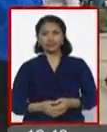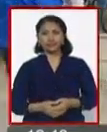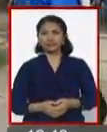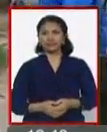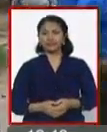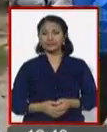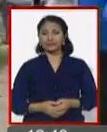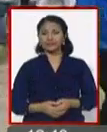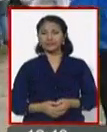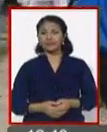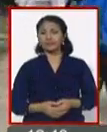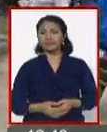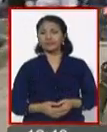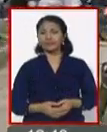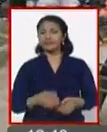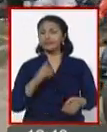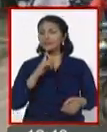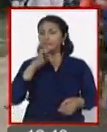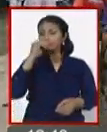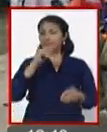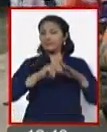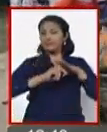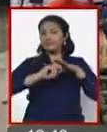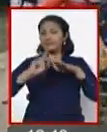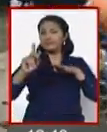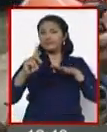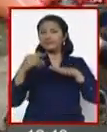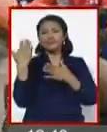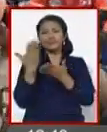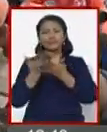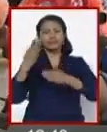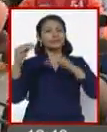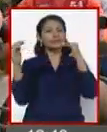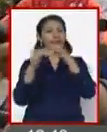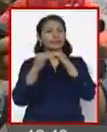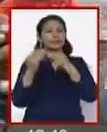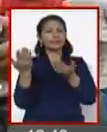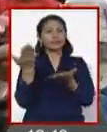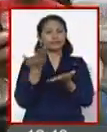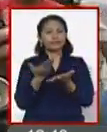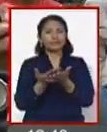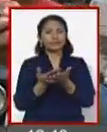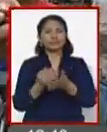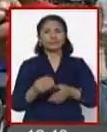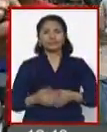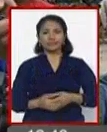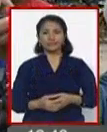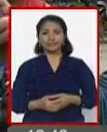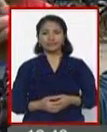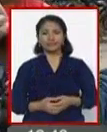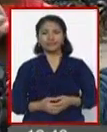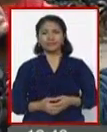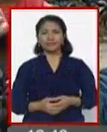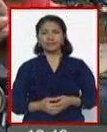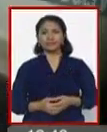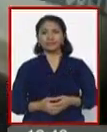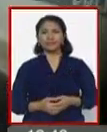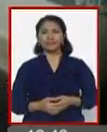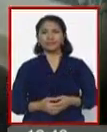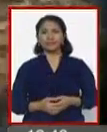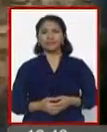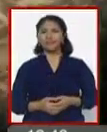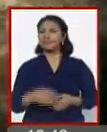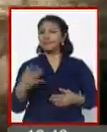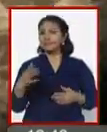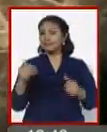Sí, estaba duida ya. ¿Estaba duida? Sí. ¿De dónde venía? De allí, de la avenida. Aquí de la avenida 25 de mayo se bajó para acá. ¿Lo seguían los policías?